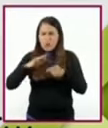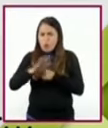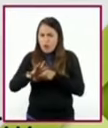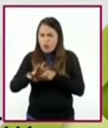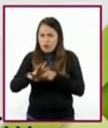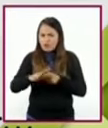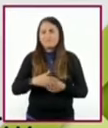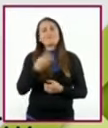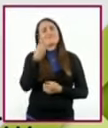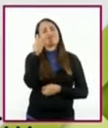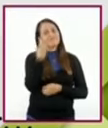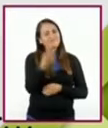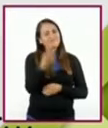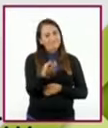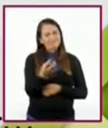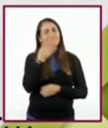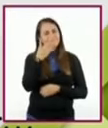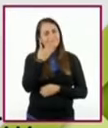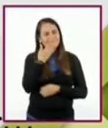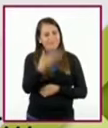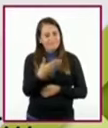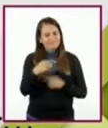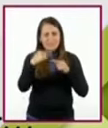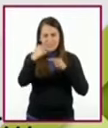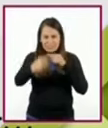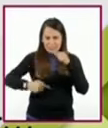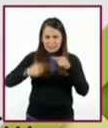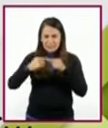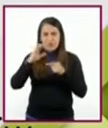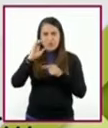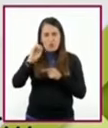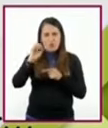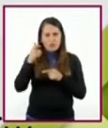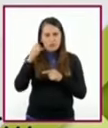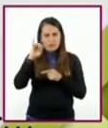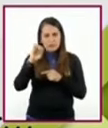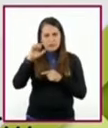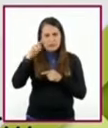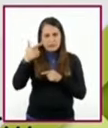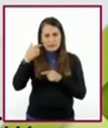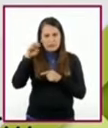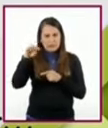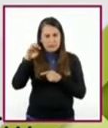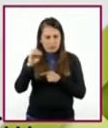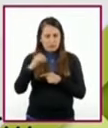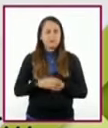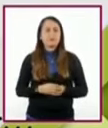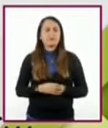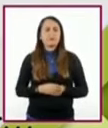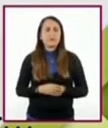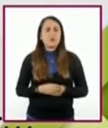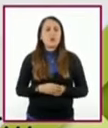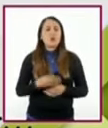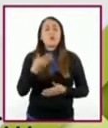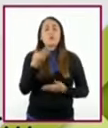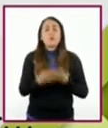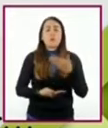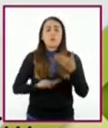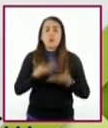Es correcto, el ciclo del oxígeno. ¿Cuál es el proceso que